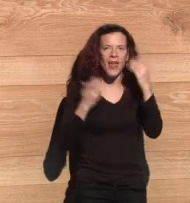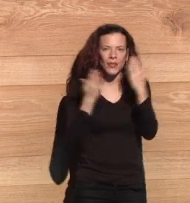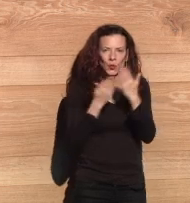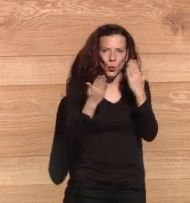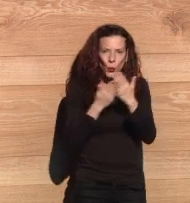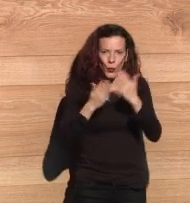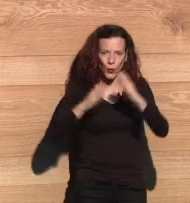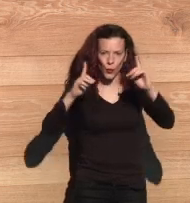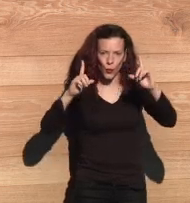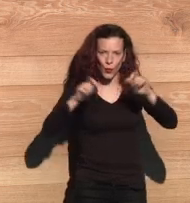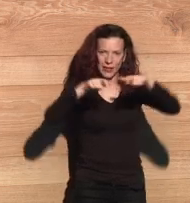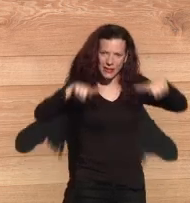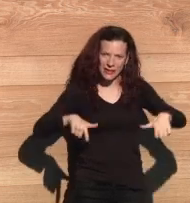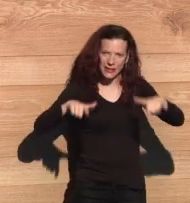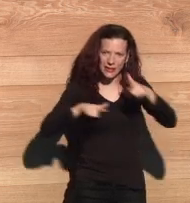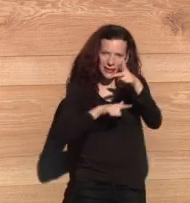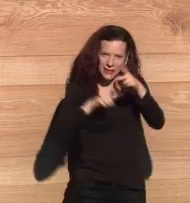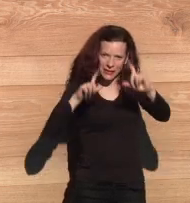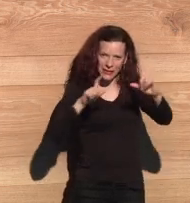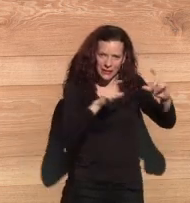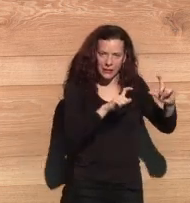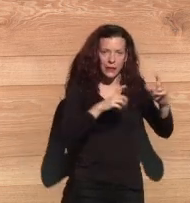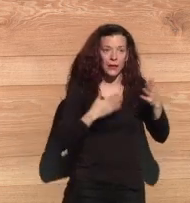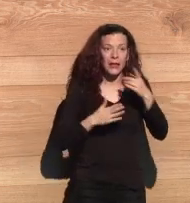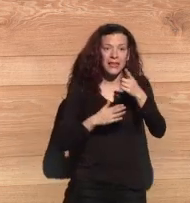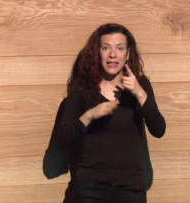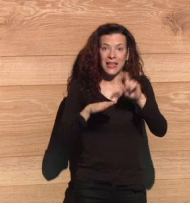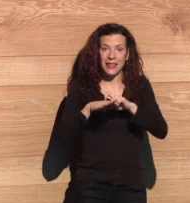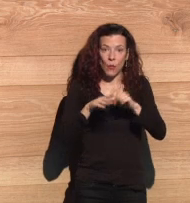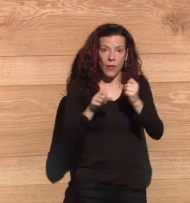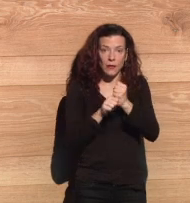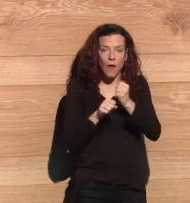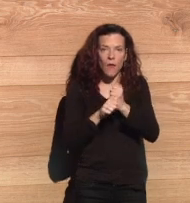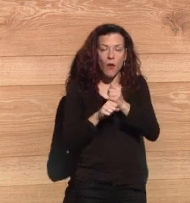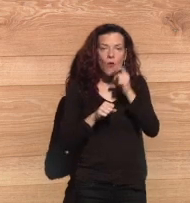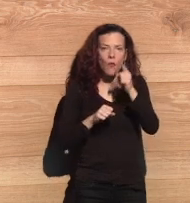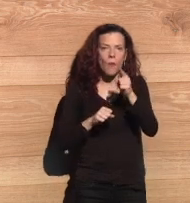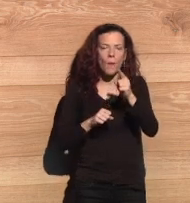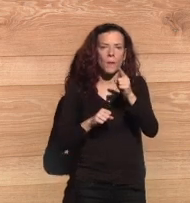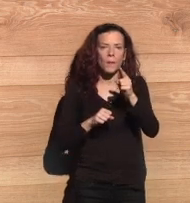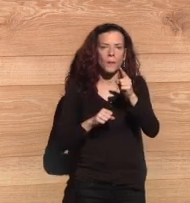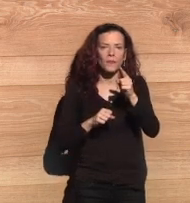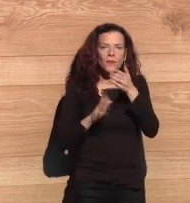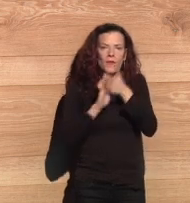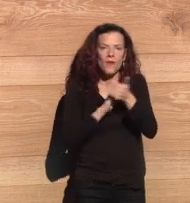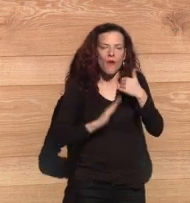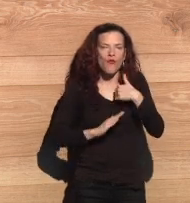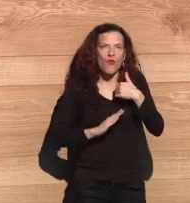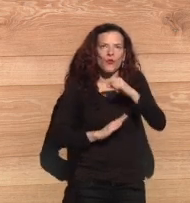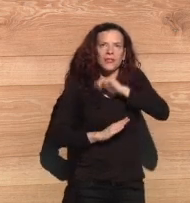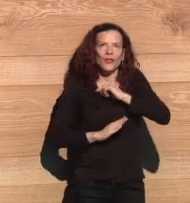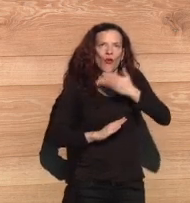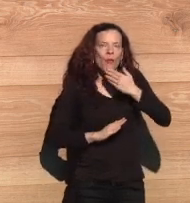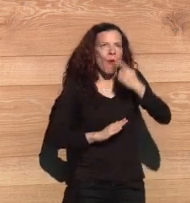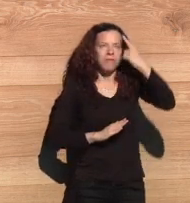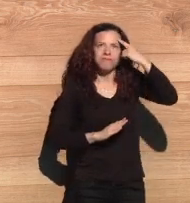estudio, es en el momento en el que, o sea, este tipo de trabajo es donde más en coherencia conmigo me